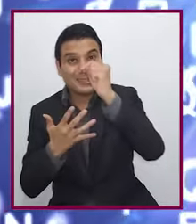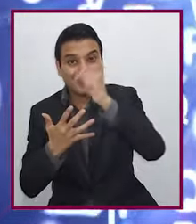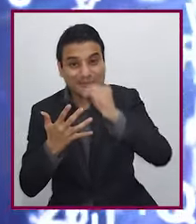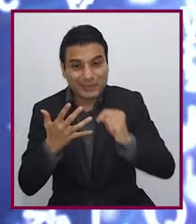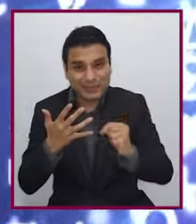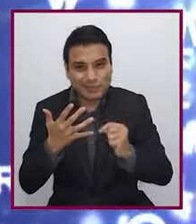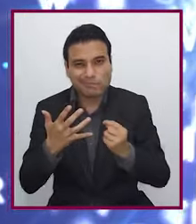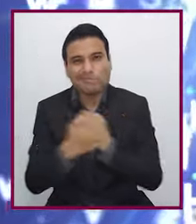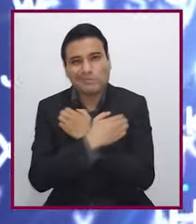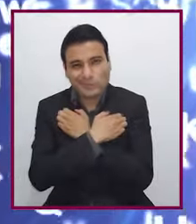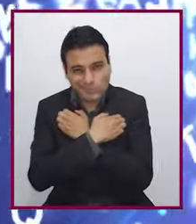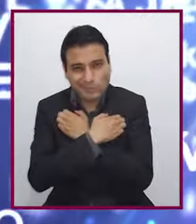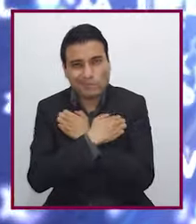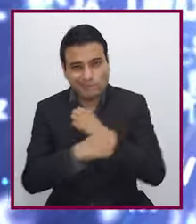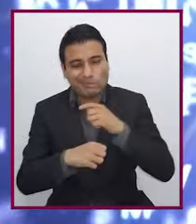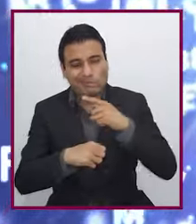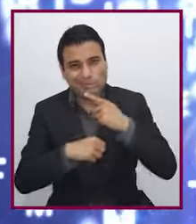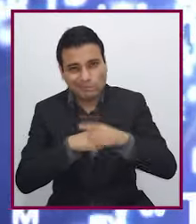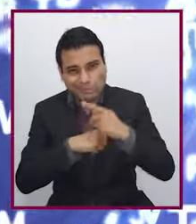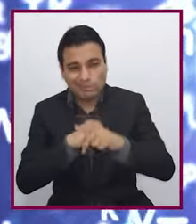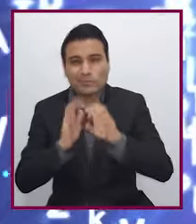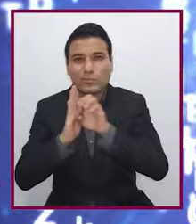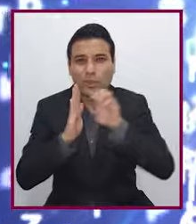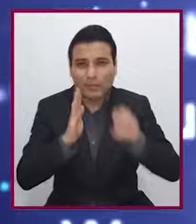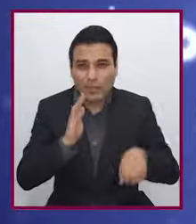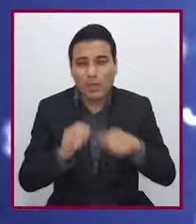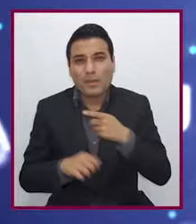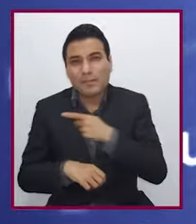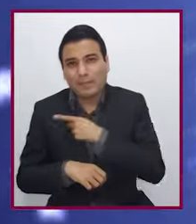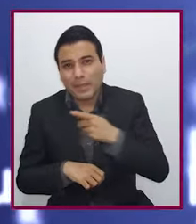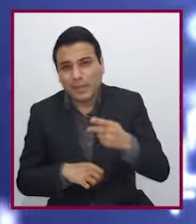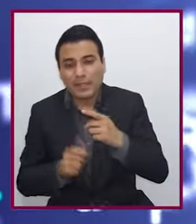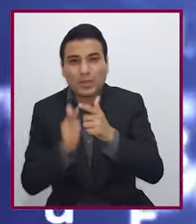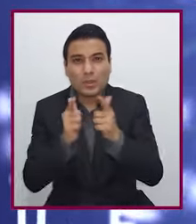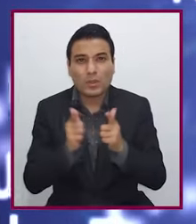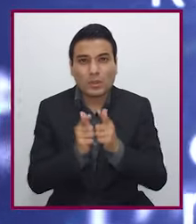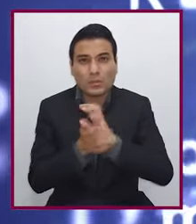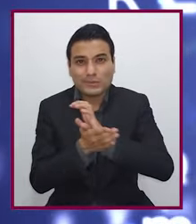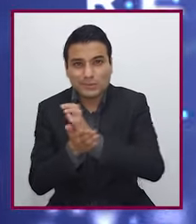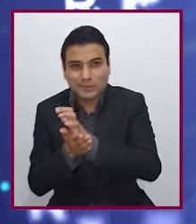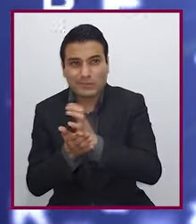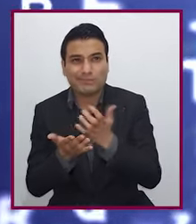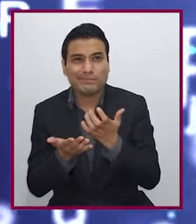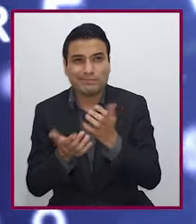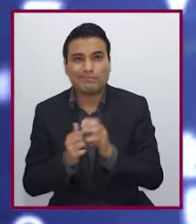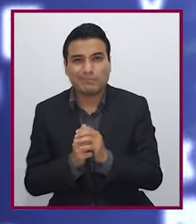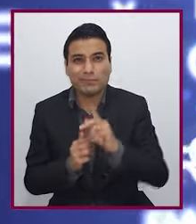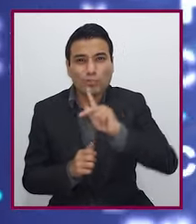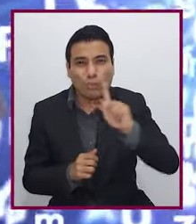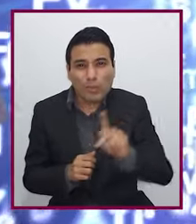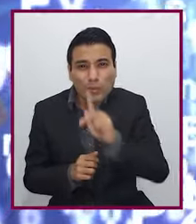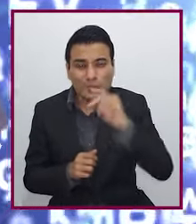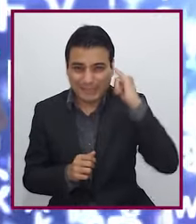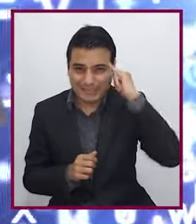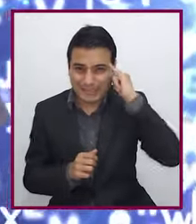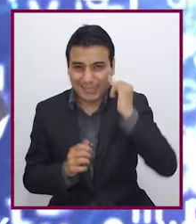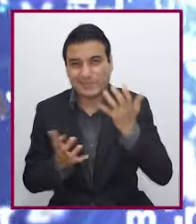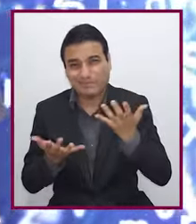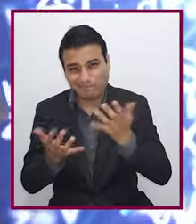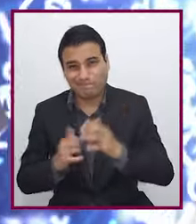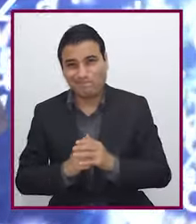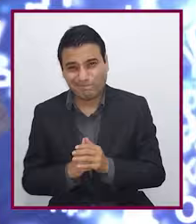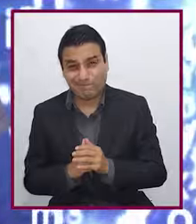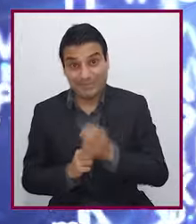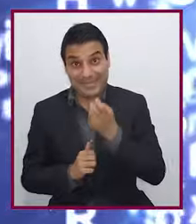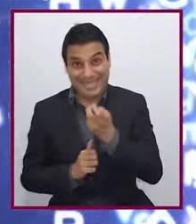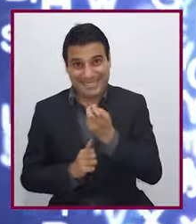existen diversos factores que crean una precariedad en la educación, como son la pobreza, la marginación de diversos grupos, como sucede en algunos